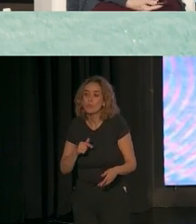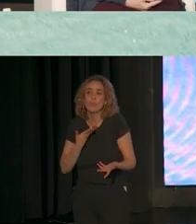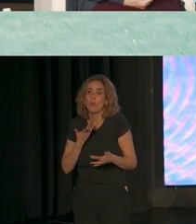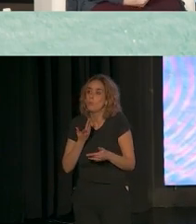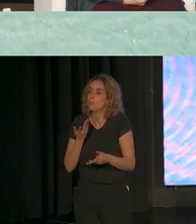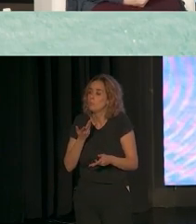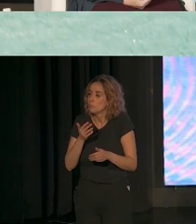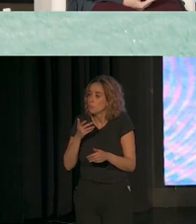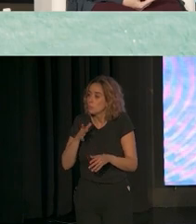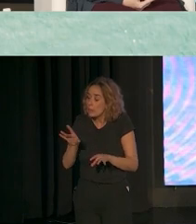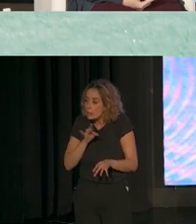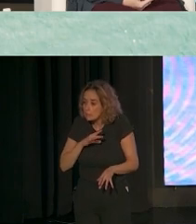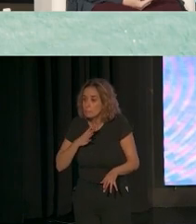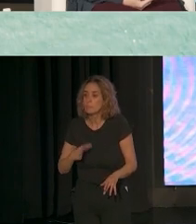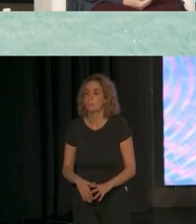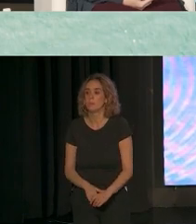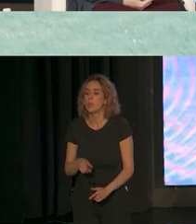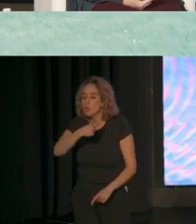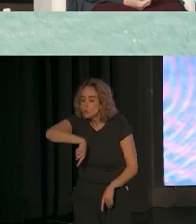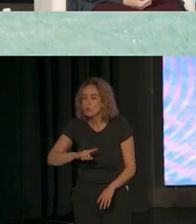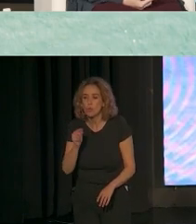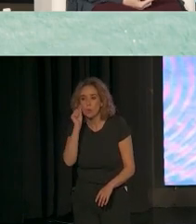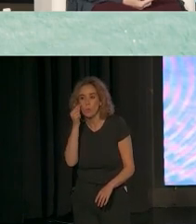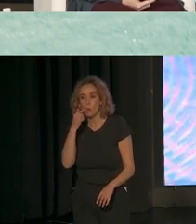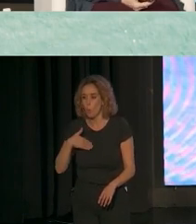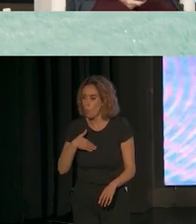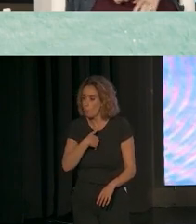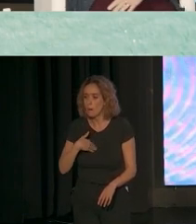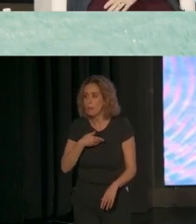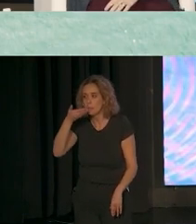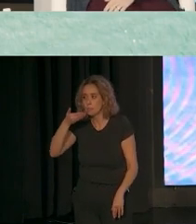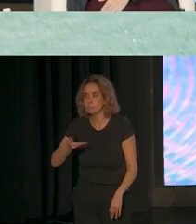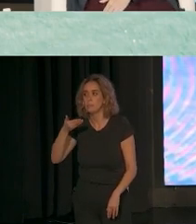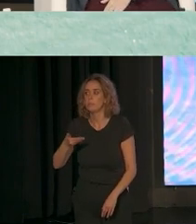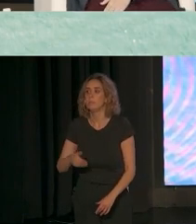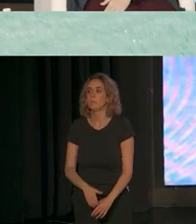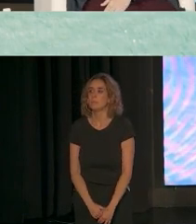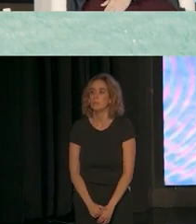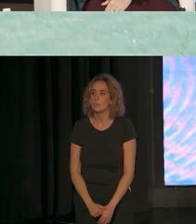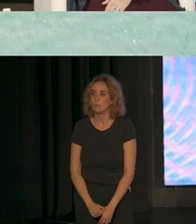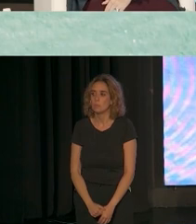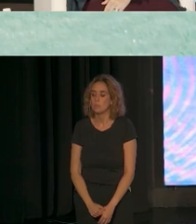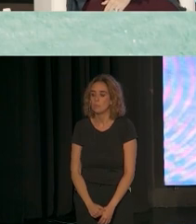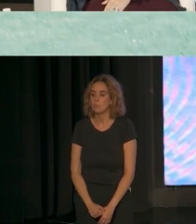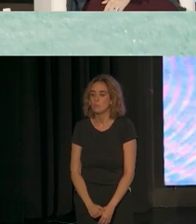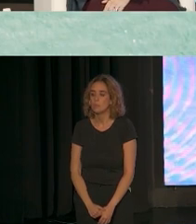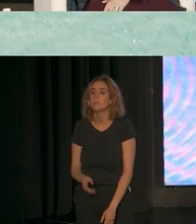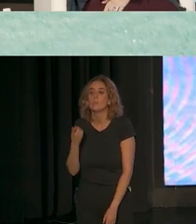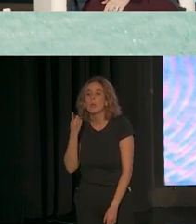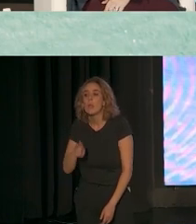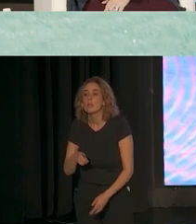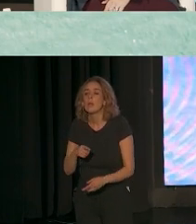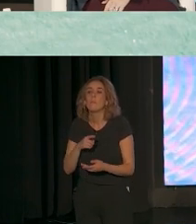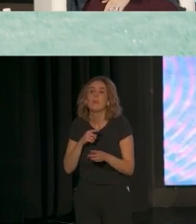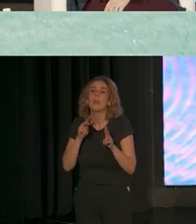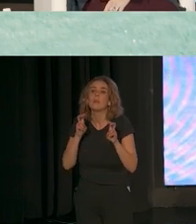autodeterminación, y ahí es donde nos damos cuenta del papel que podemos desempeñar. Y también hablamos